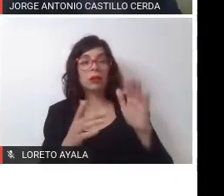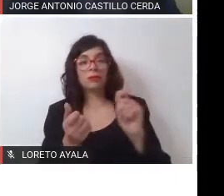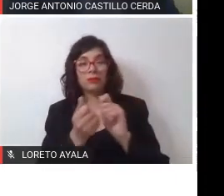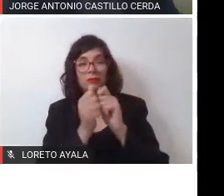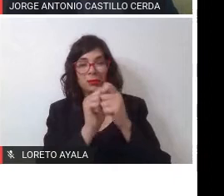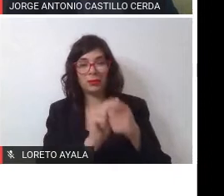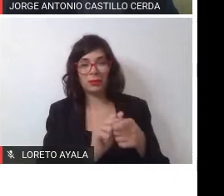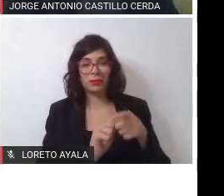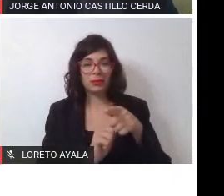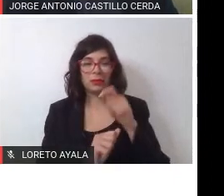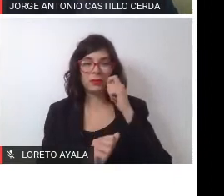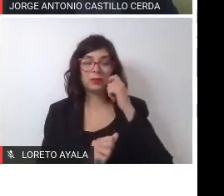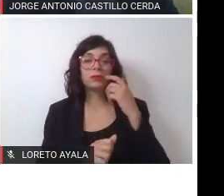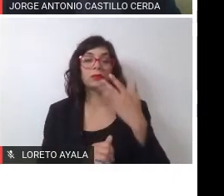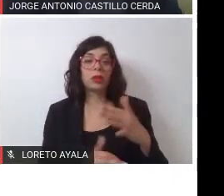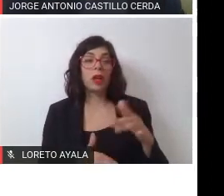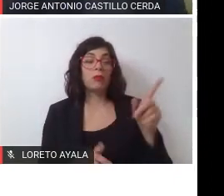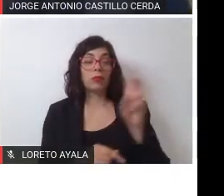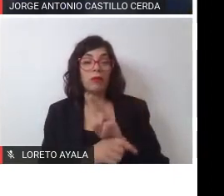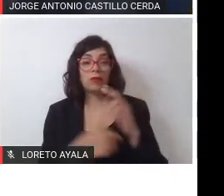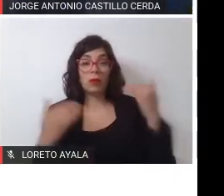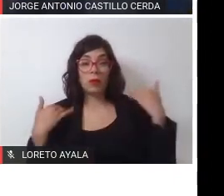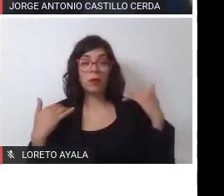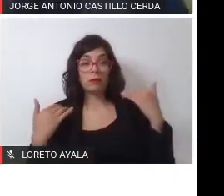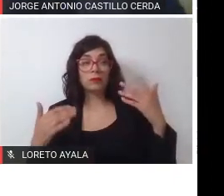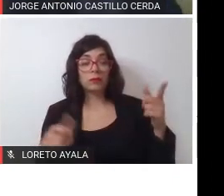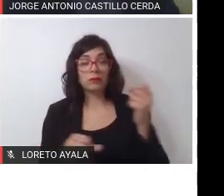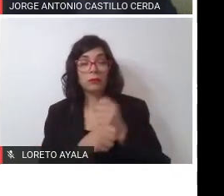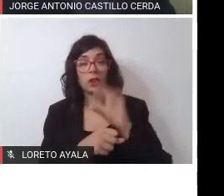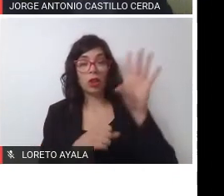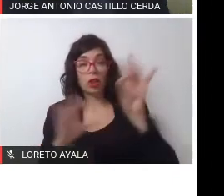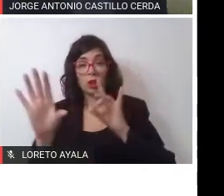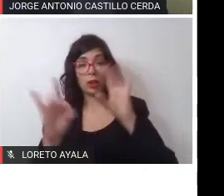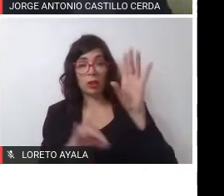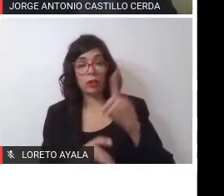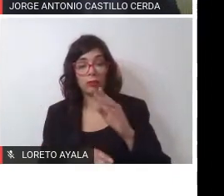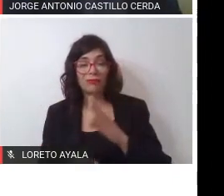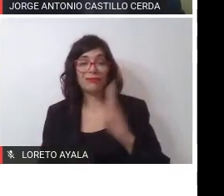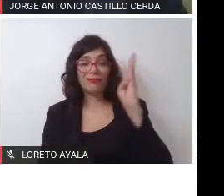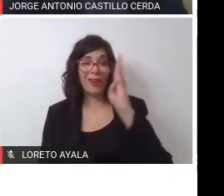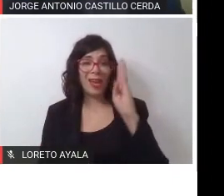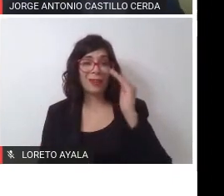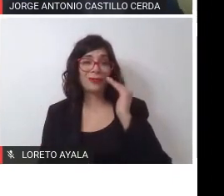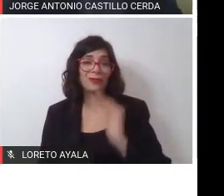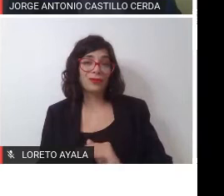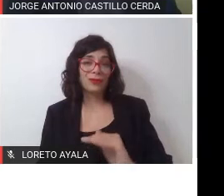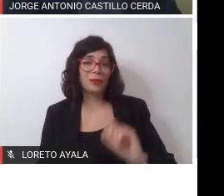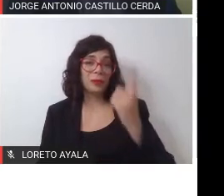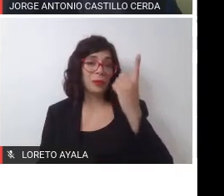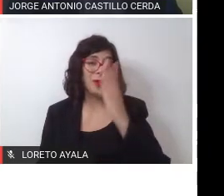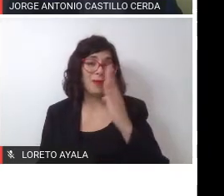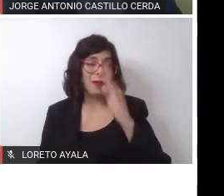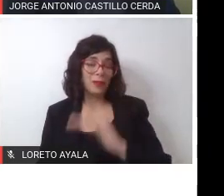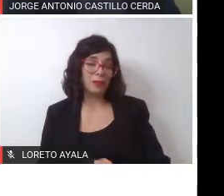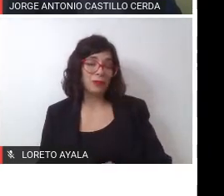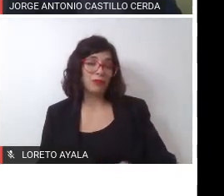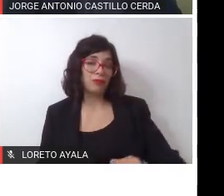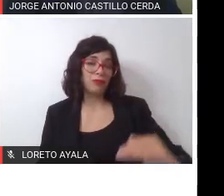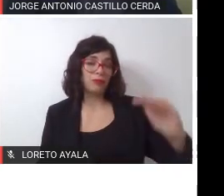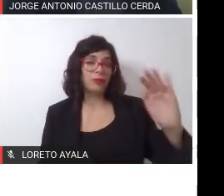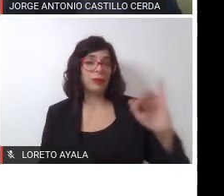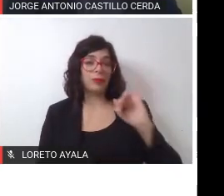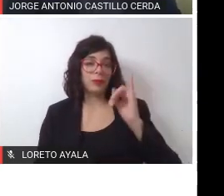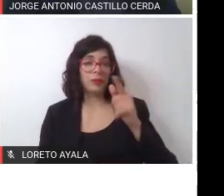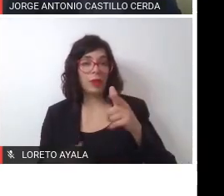lógica porque ya los profesores de educación física están siendo contratados desde primero básico a lo menos. En esto hemos